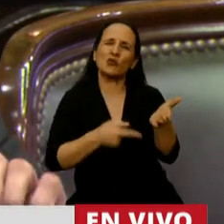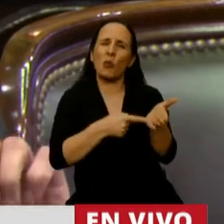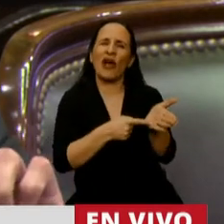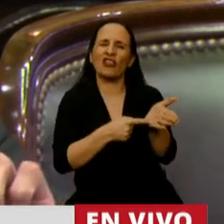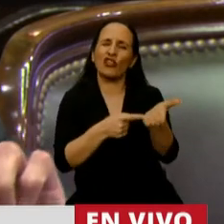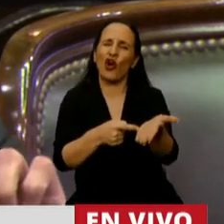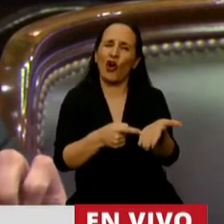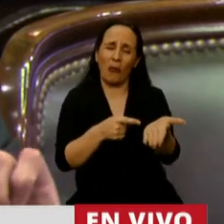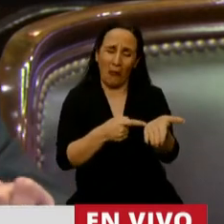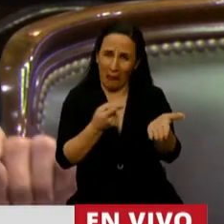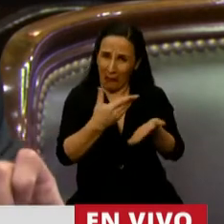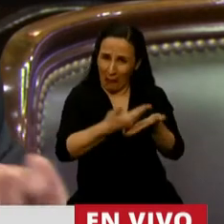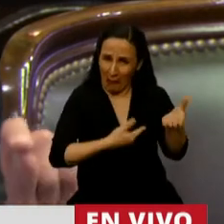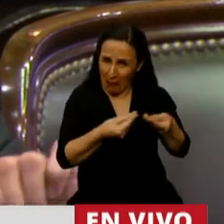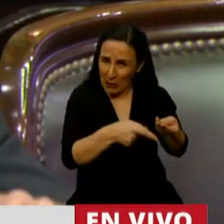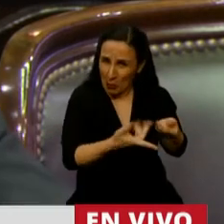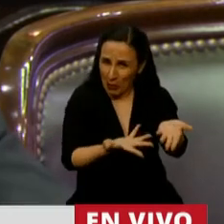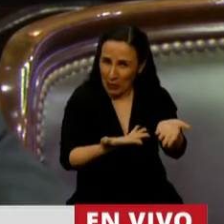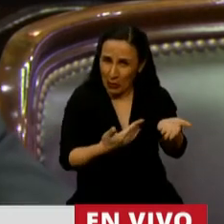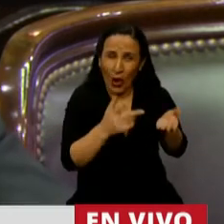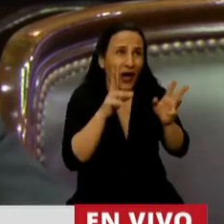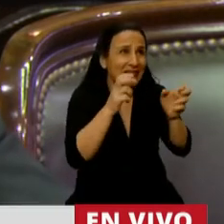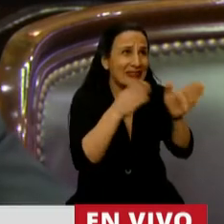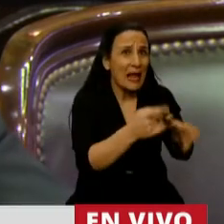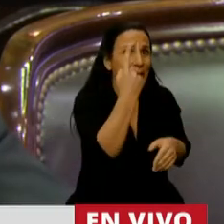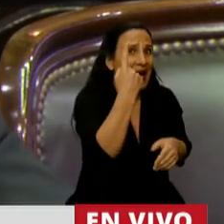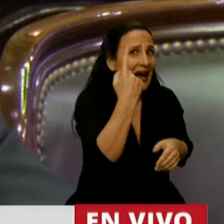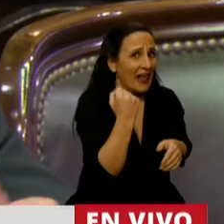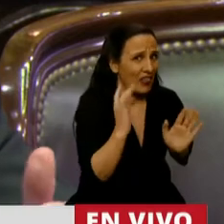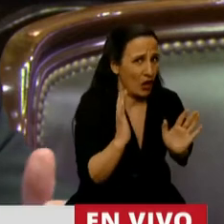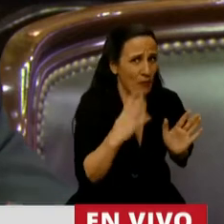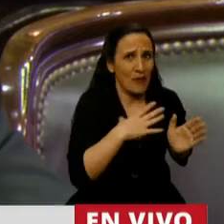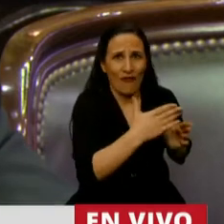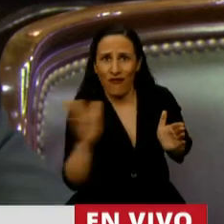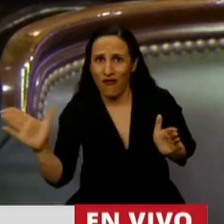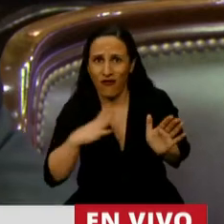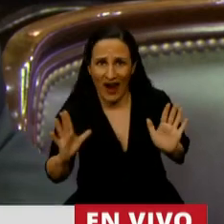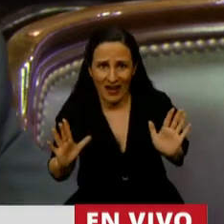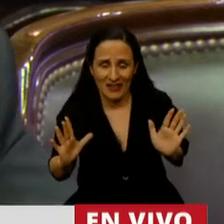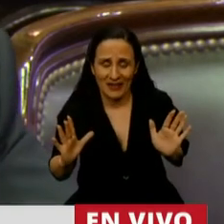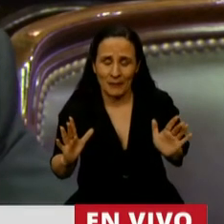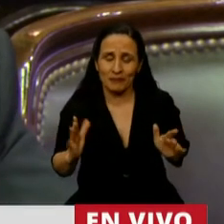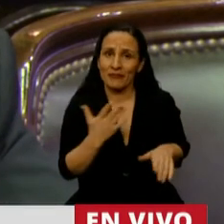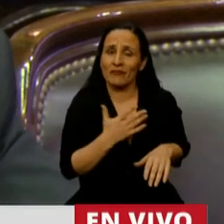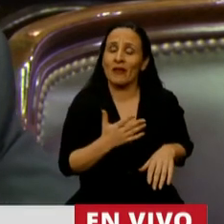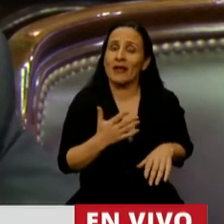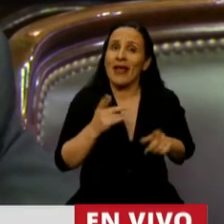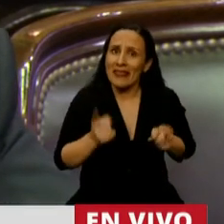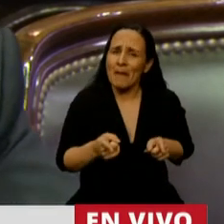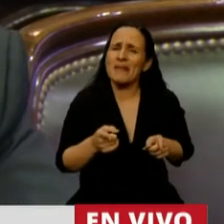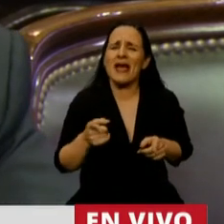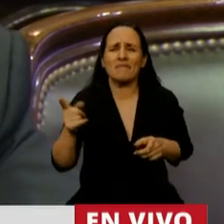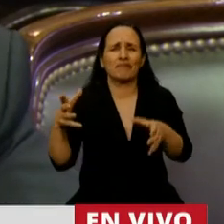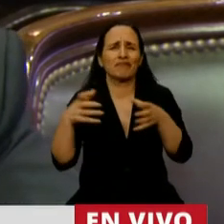caso atiende nada más que una cuestión de la economía. Señor presidente, también argumentan con